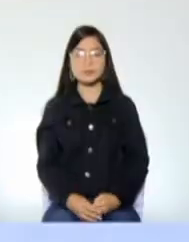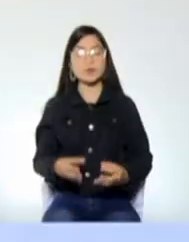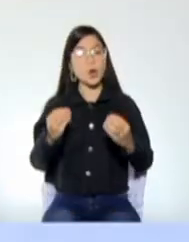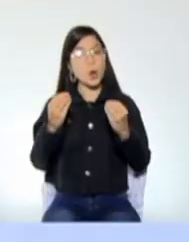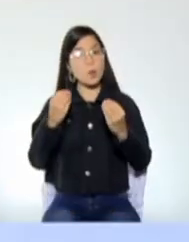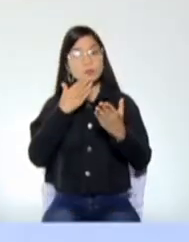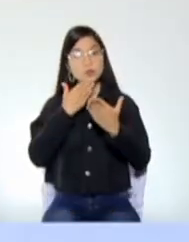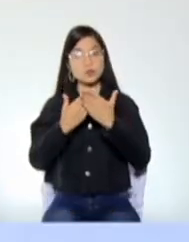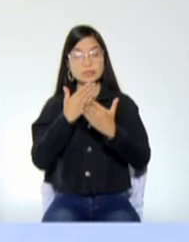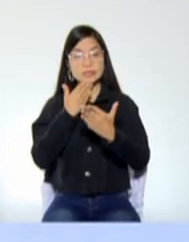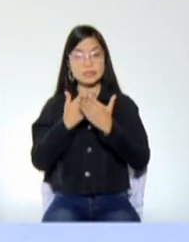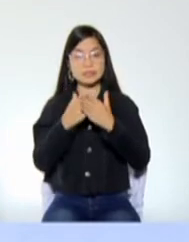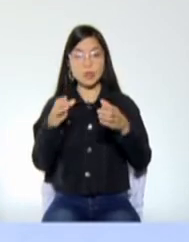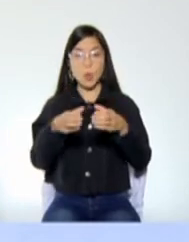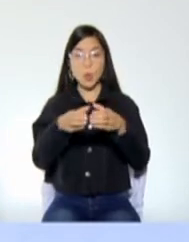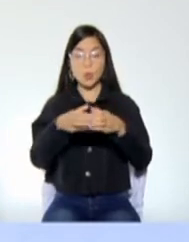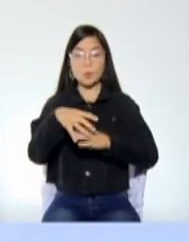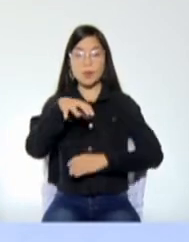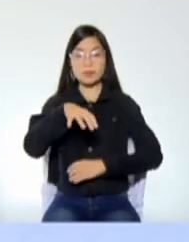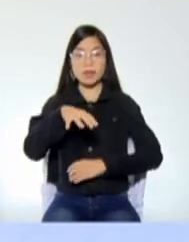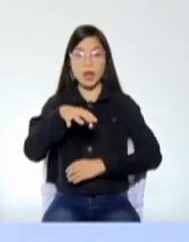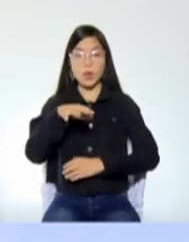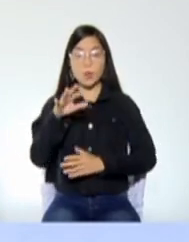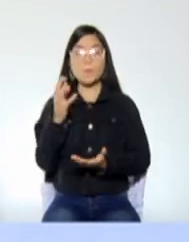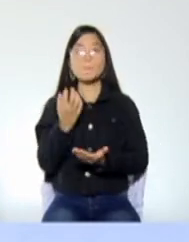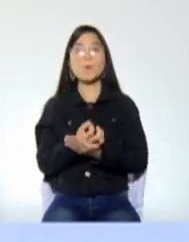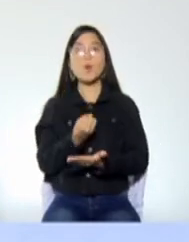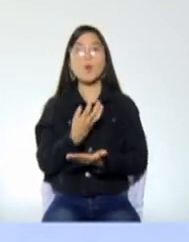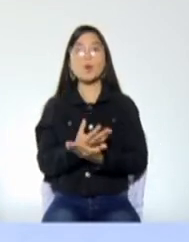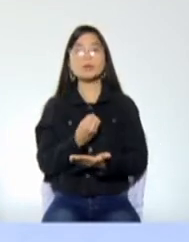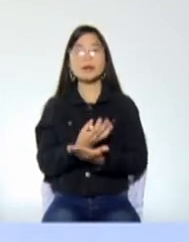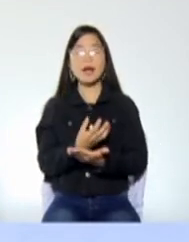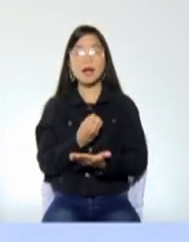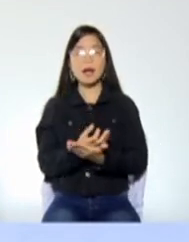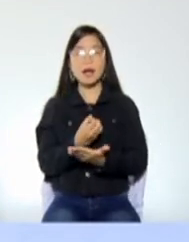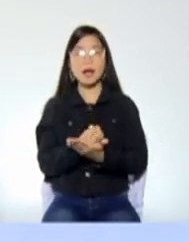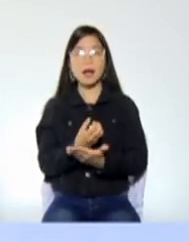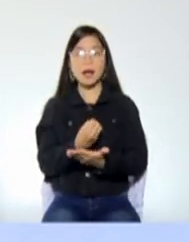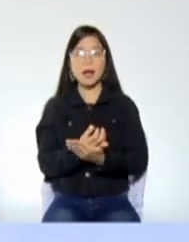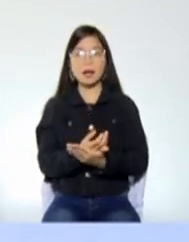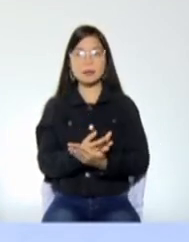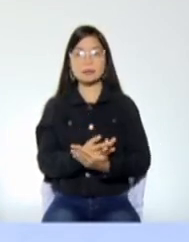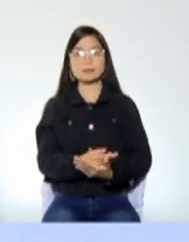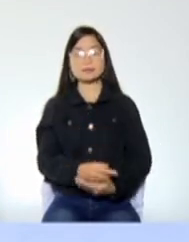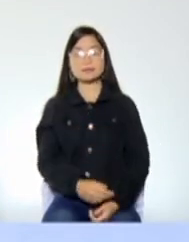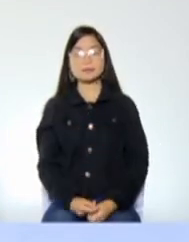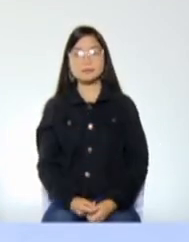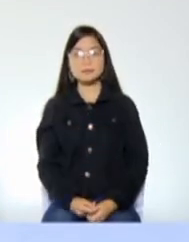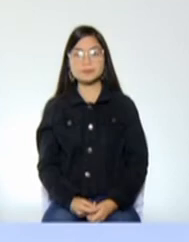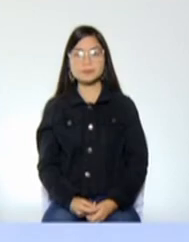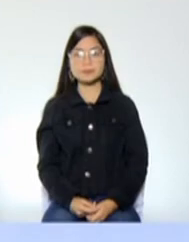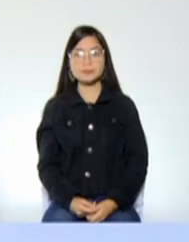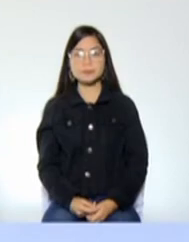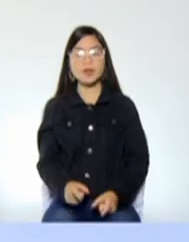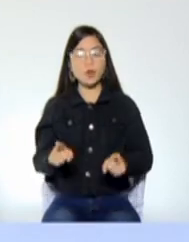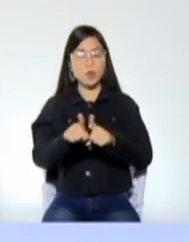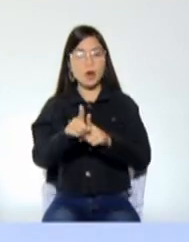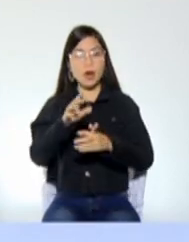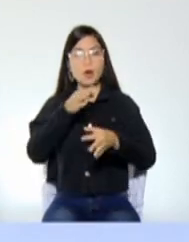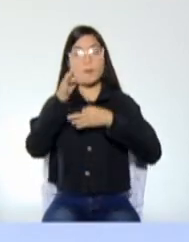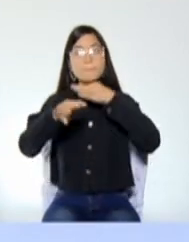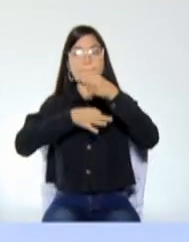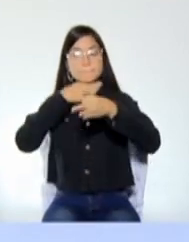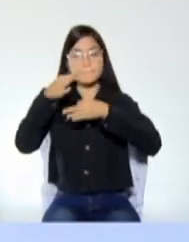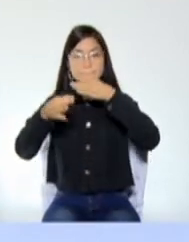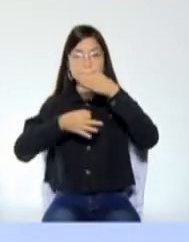Muchísimas gracias a nuestros compañeros docentes del Estado Monagas, que tal como lo dice el segundo vértice del plan de regreso a clases seguro y progresivo,